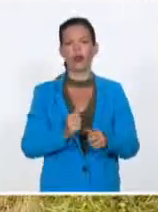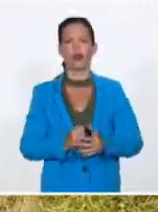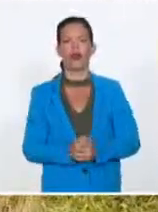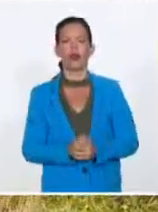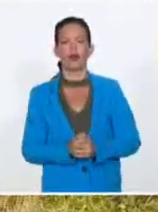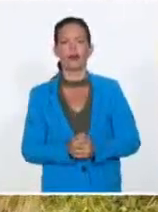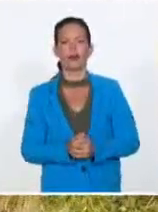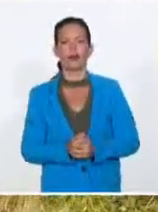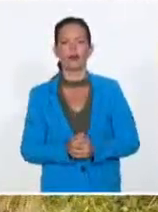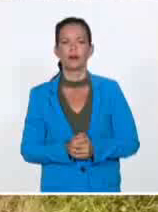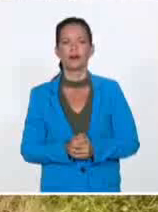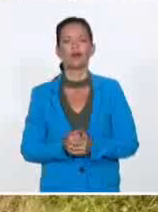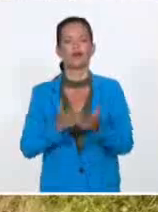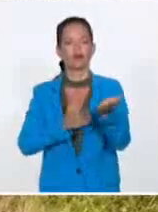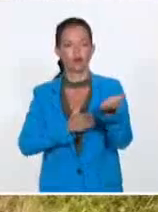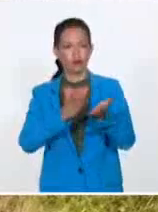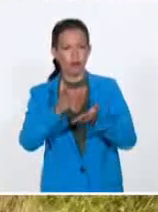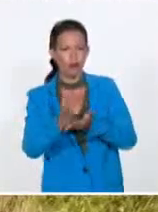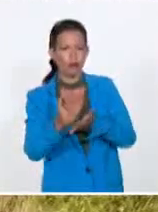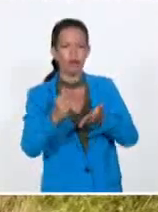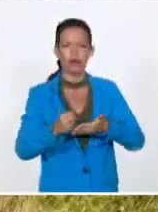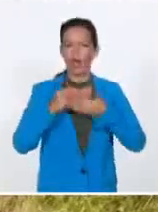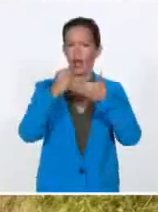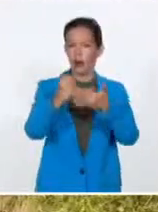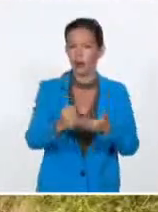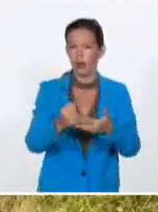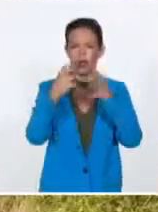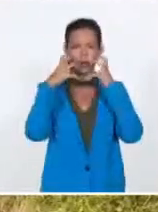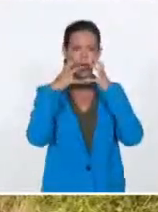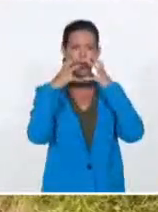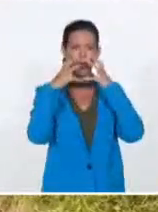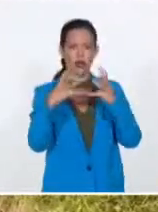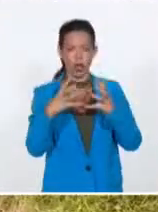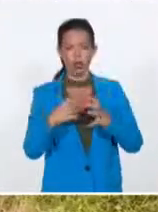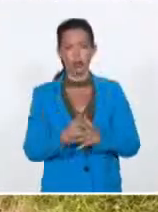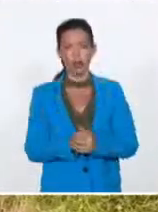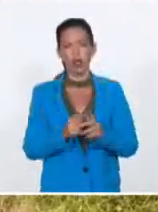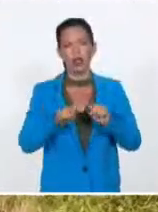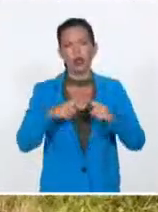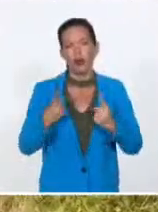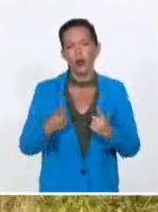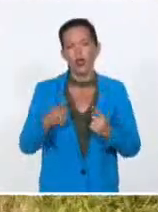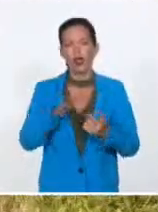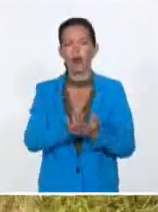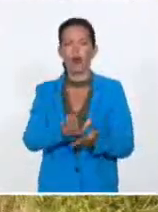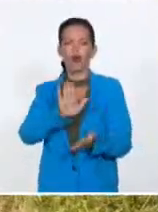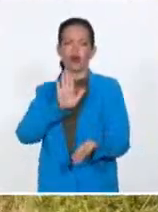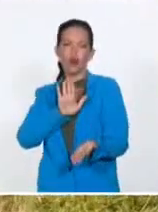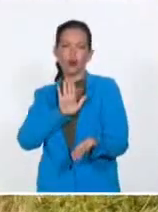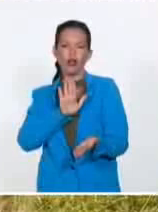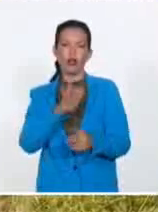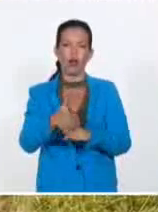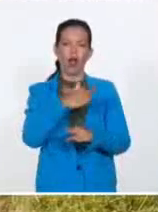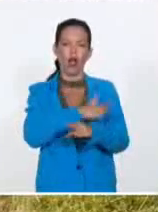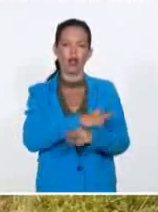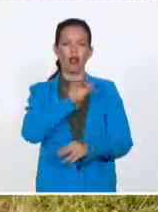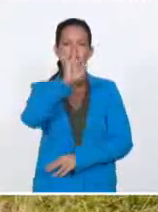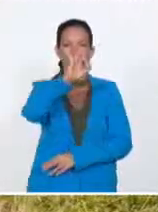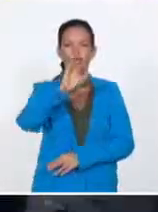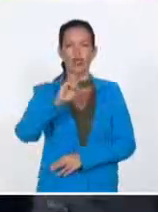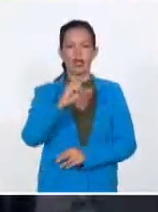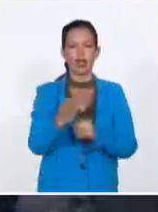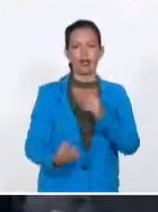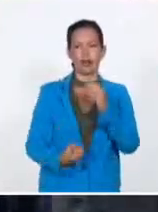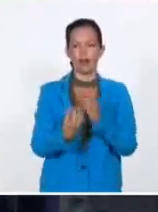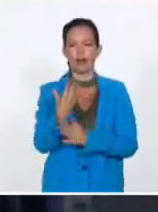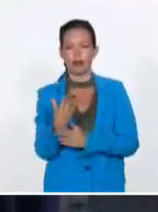comunidad, trabajando en esta colosal obra como compromiso del 70 aniversario del Moncada.